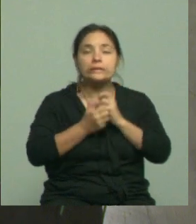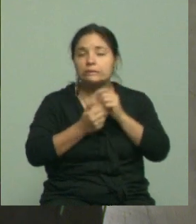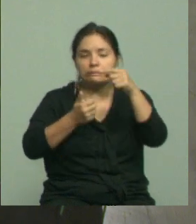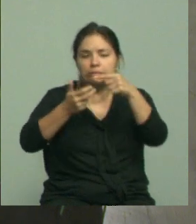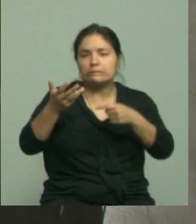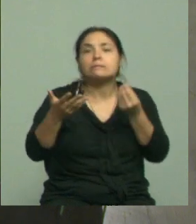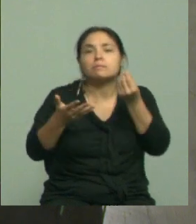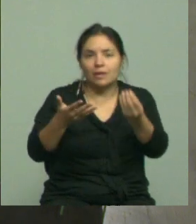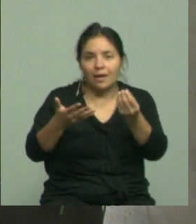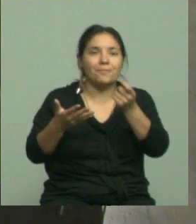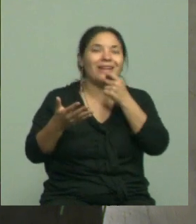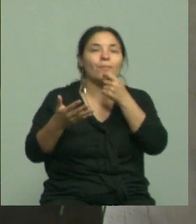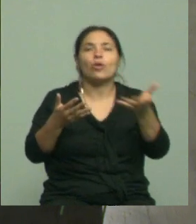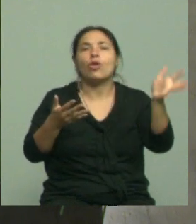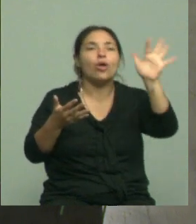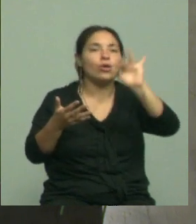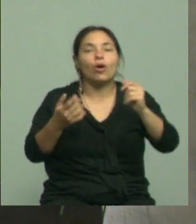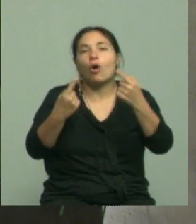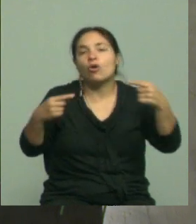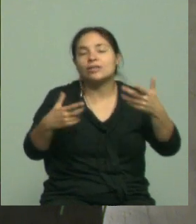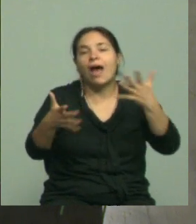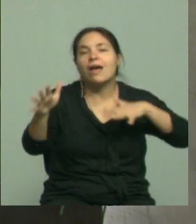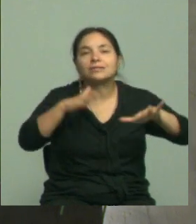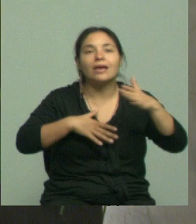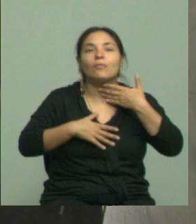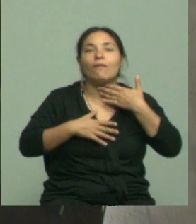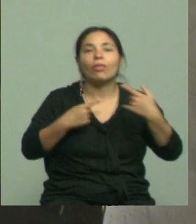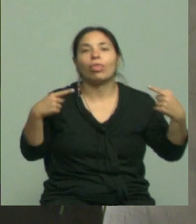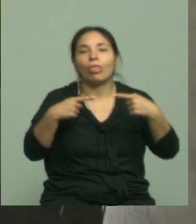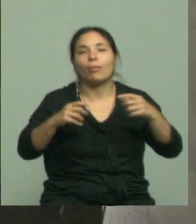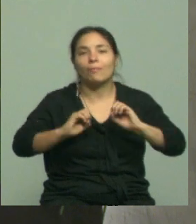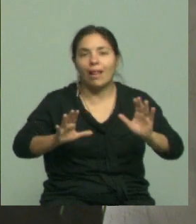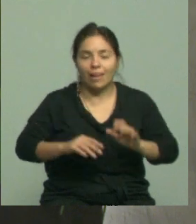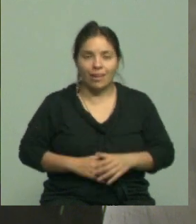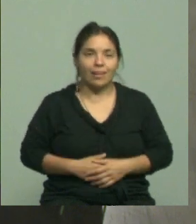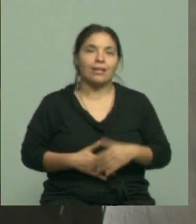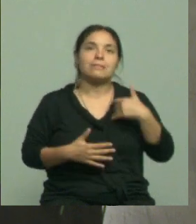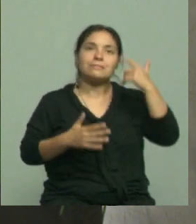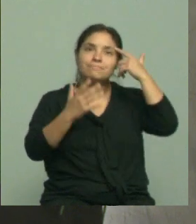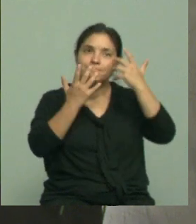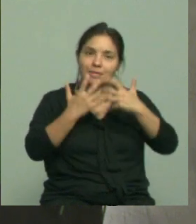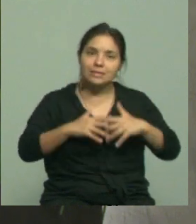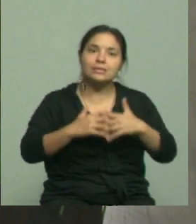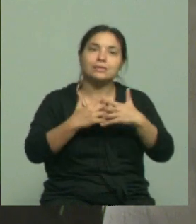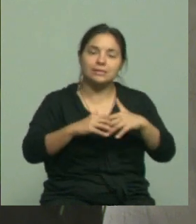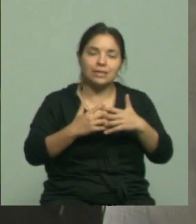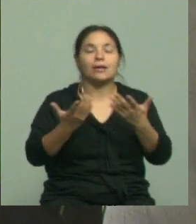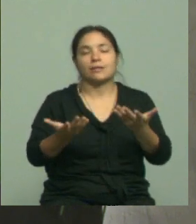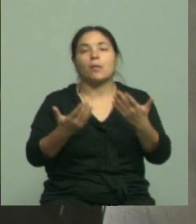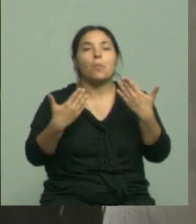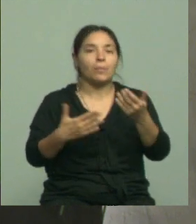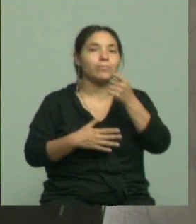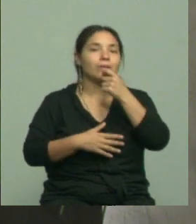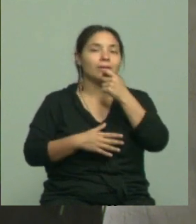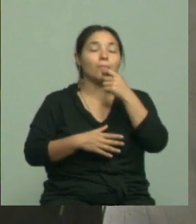pensar en por ahí cosas cotidianas que nos pueden hacer mal? Bueno, Claudia, si nos ponemos a pensar en qué es lo que nos puede hacer mal